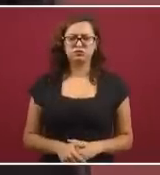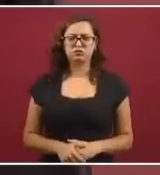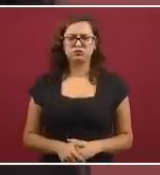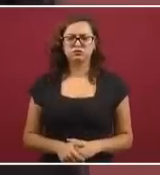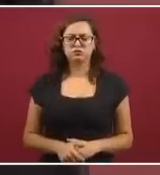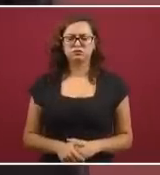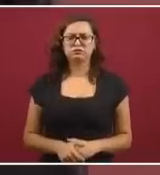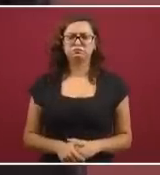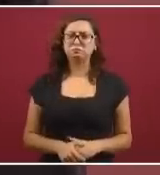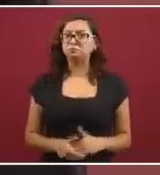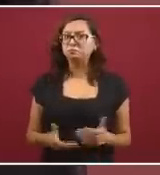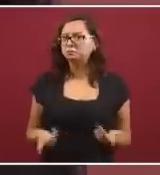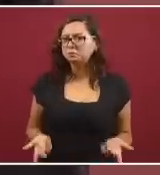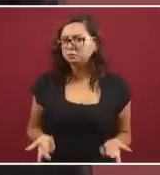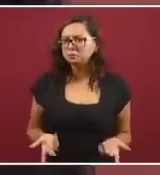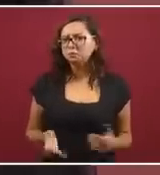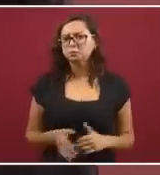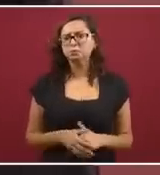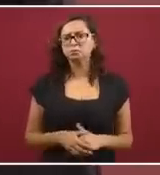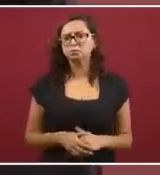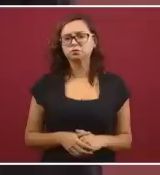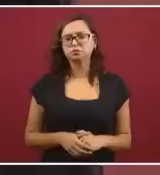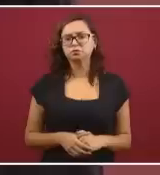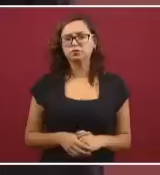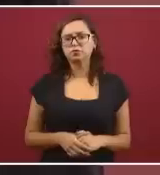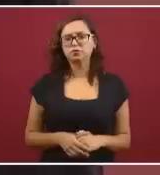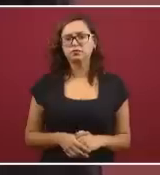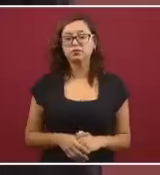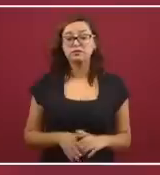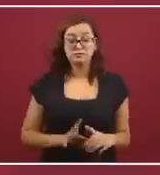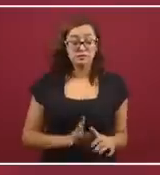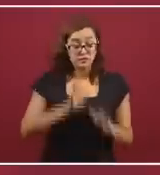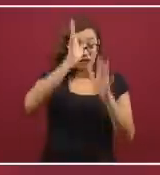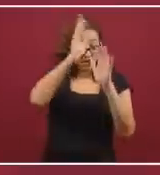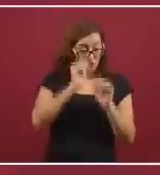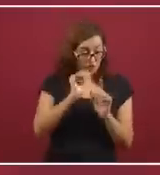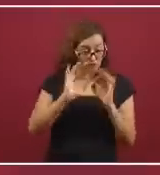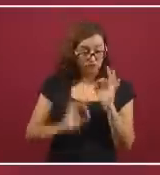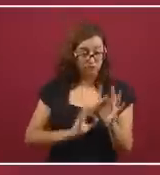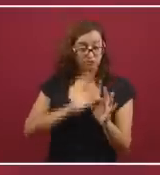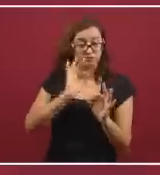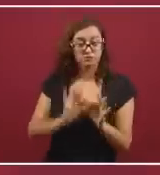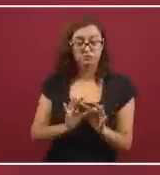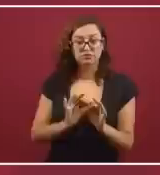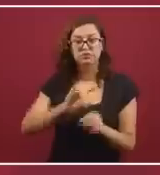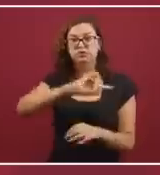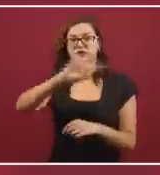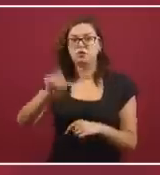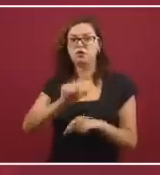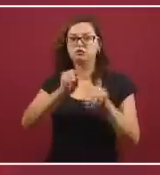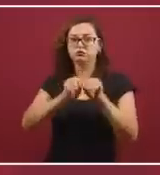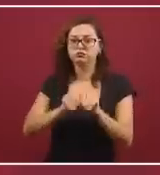entonces cuando se dé a conocer el acuerdo creo yo que se va a aclarar